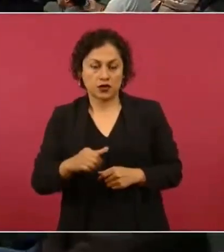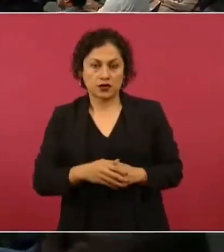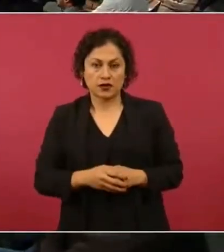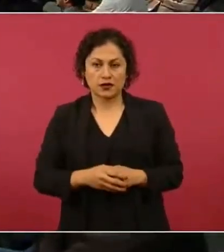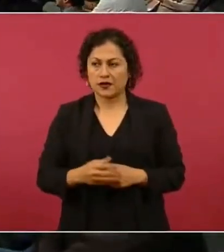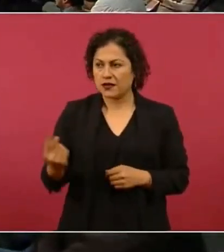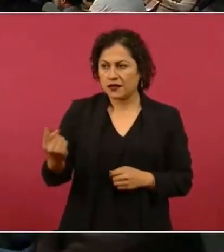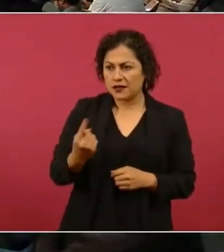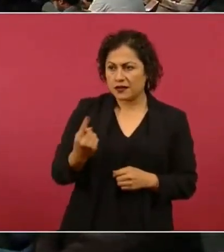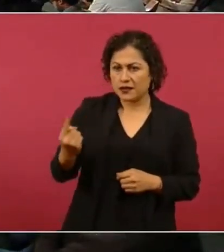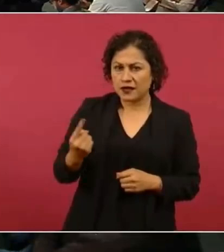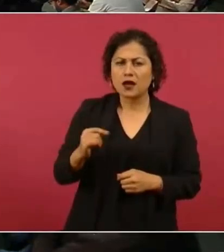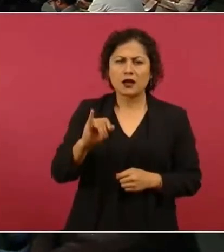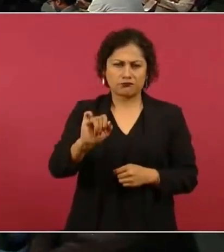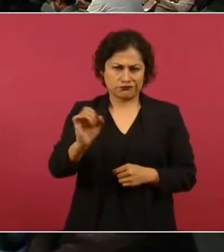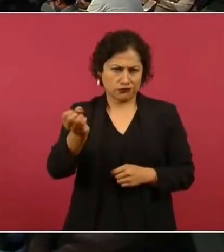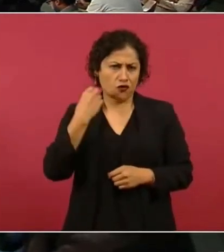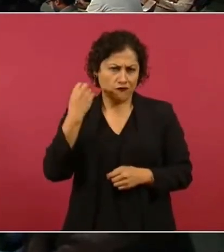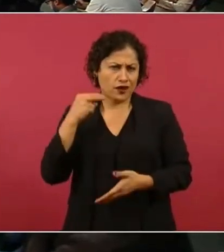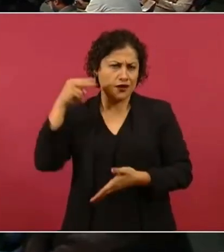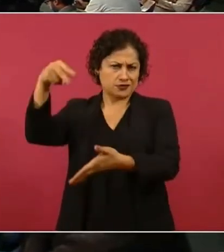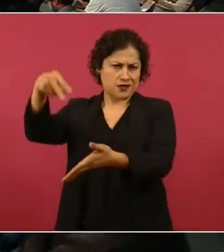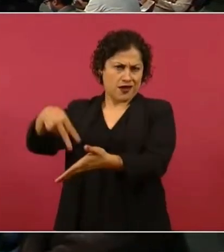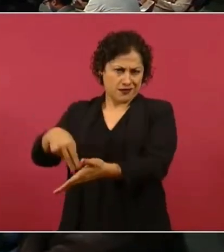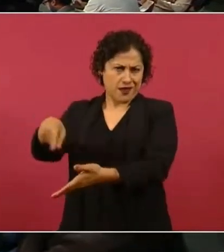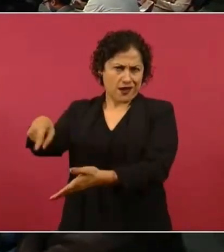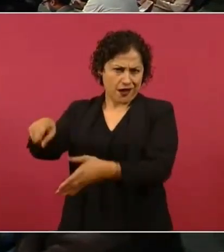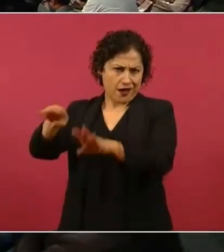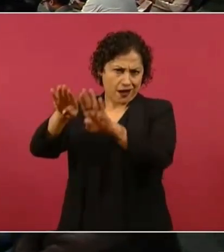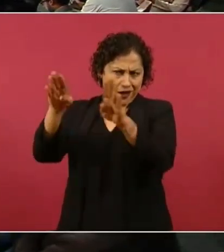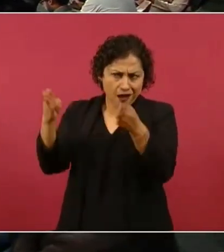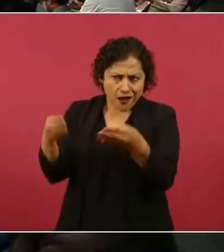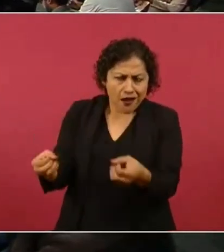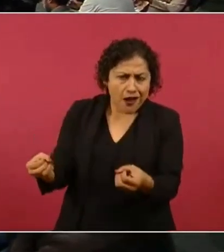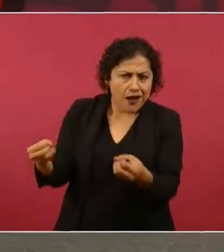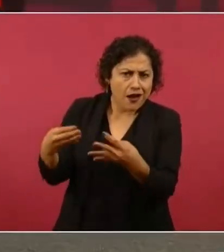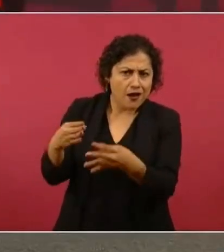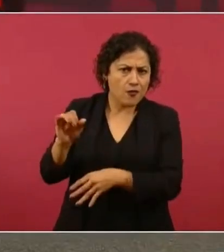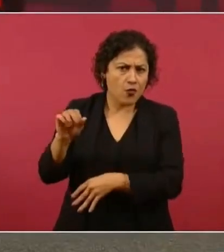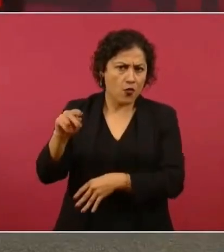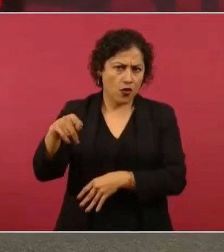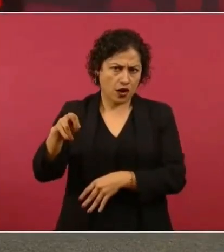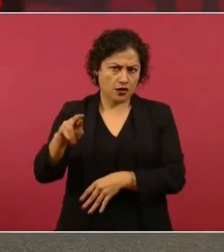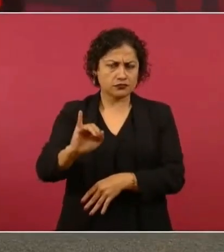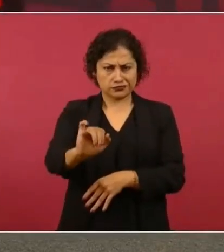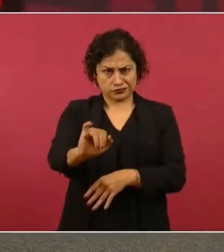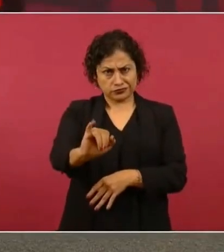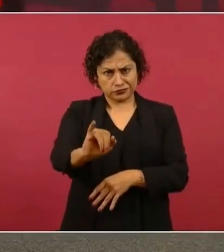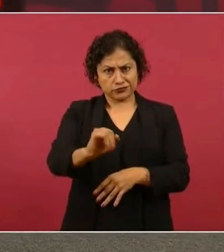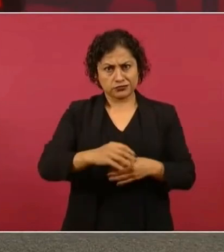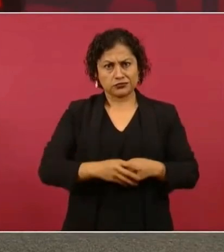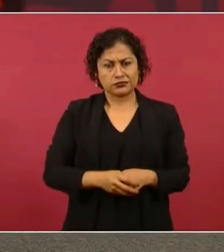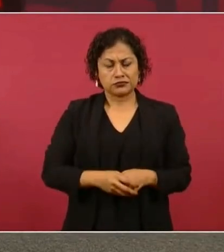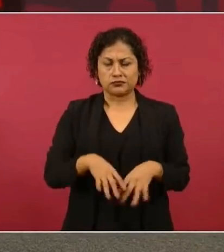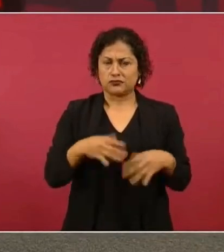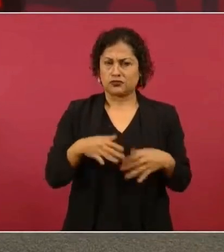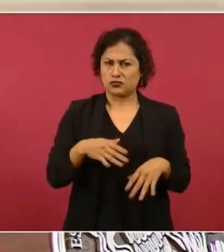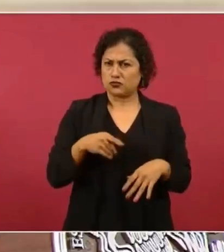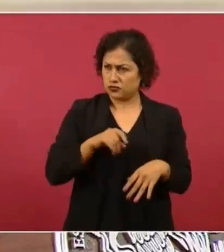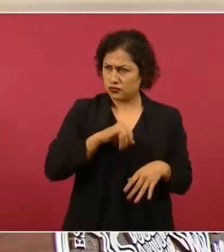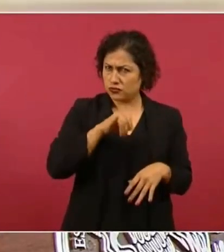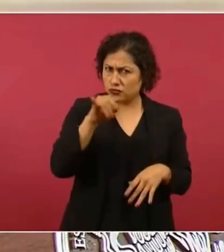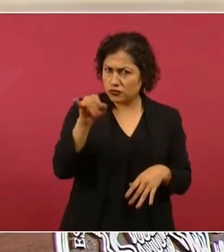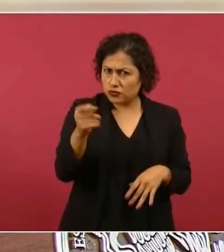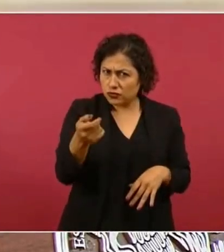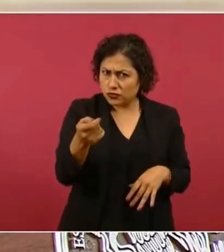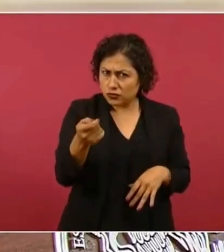Una mañanera en el búnker. Sí, sí lo vamos a hacer. Está un poco retirado, ¿no? Pero